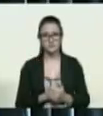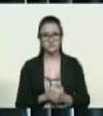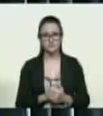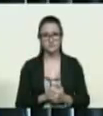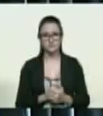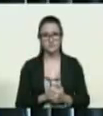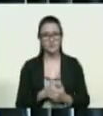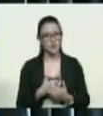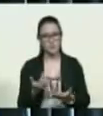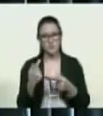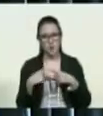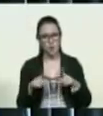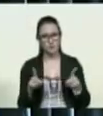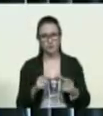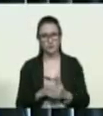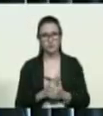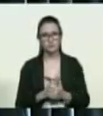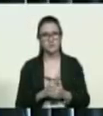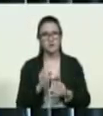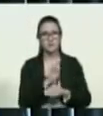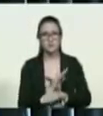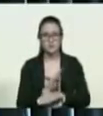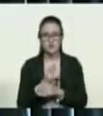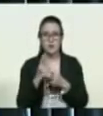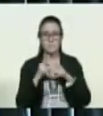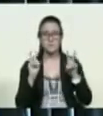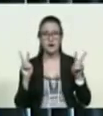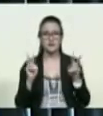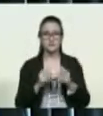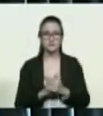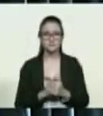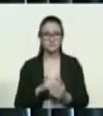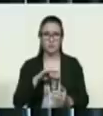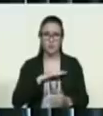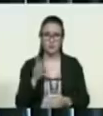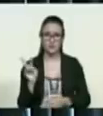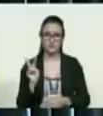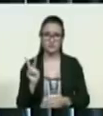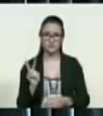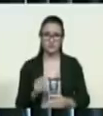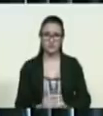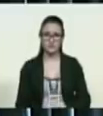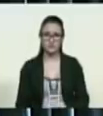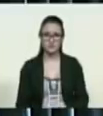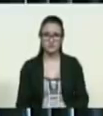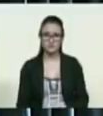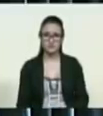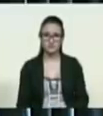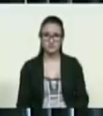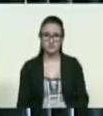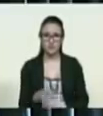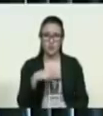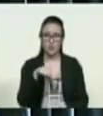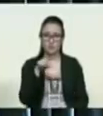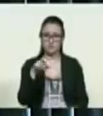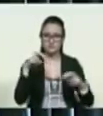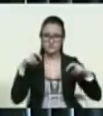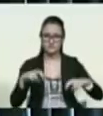otra cosa para la preservación de nuestra paz, de la paz de la República Venezolana. Hoy usted está aquí sentado,